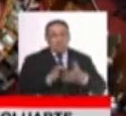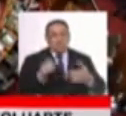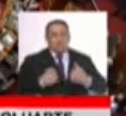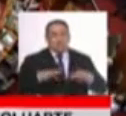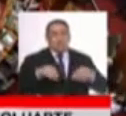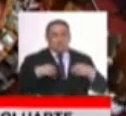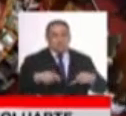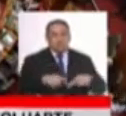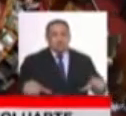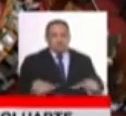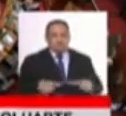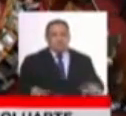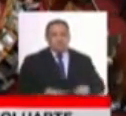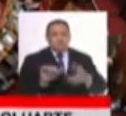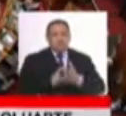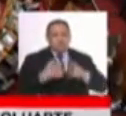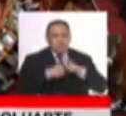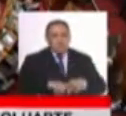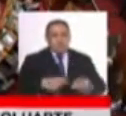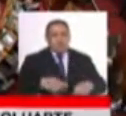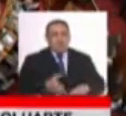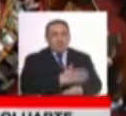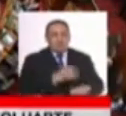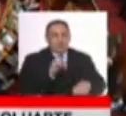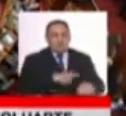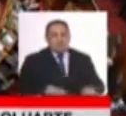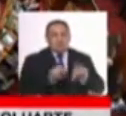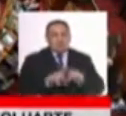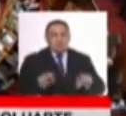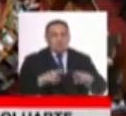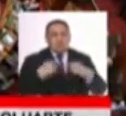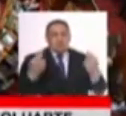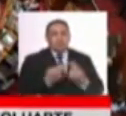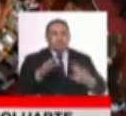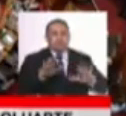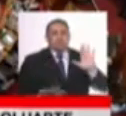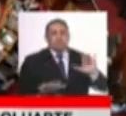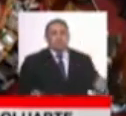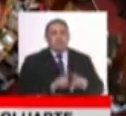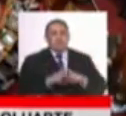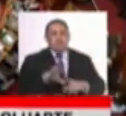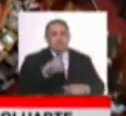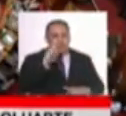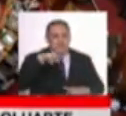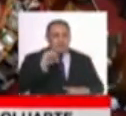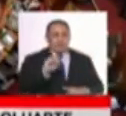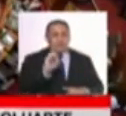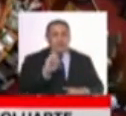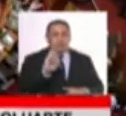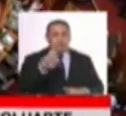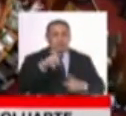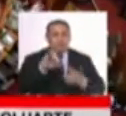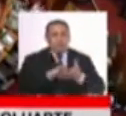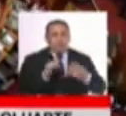el tablero un tema de polarización, ¿no? O sea, no hemos resuelto un asunto fundamental que es la polarización